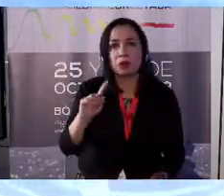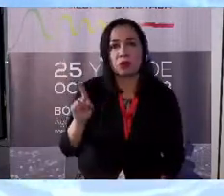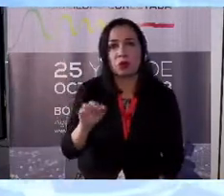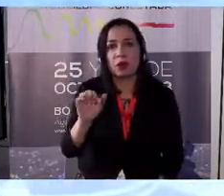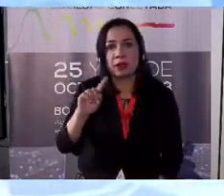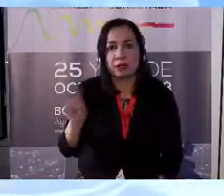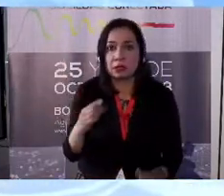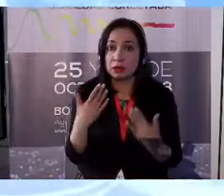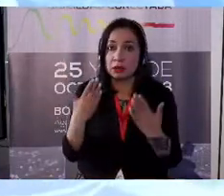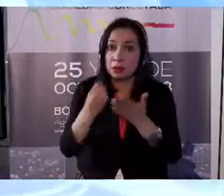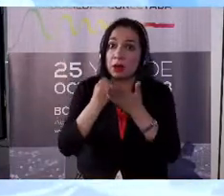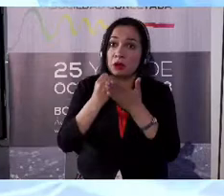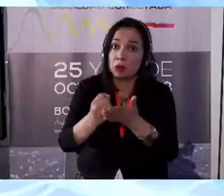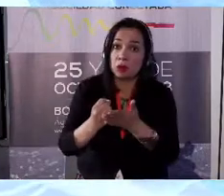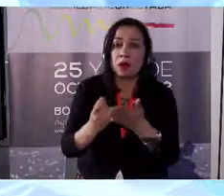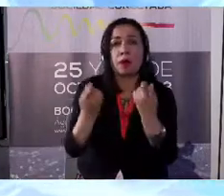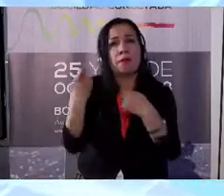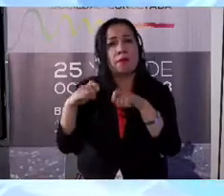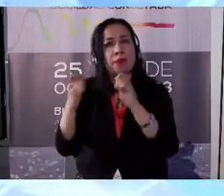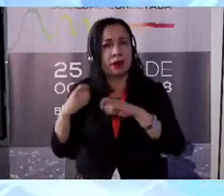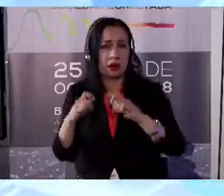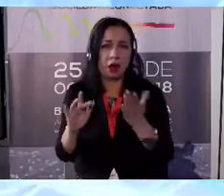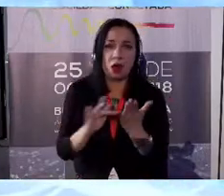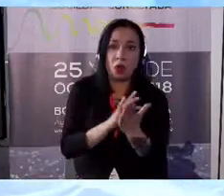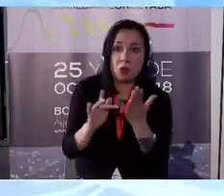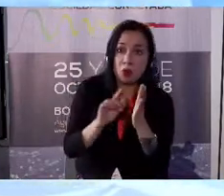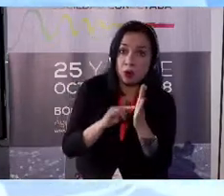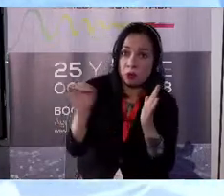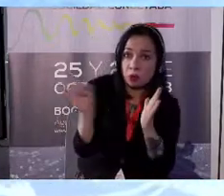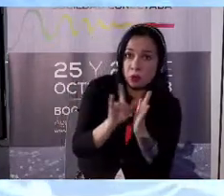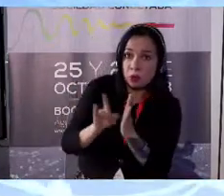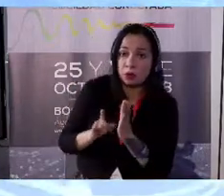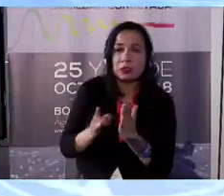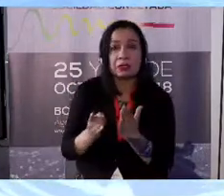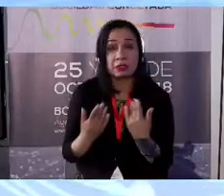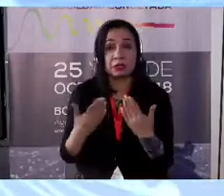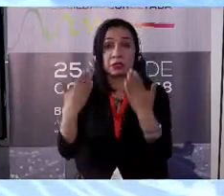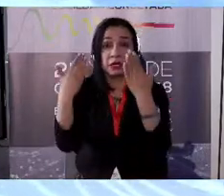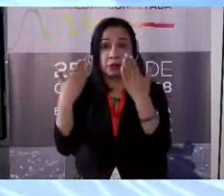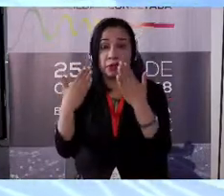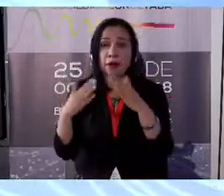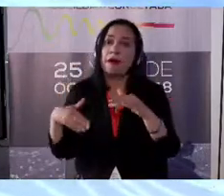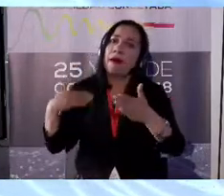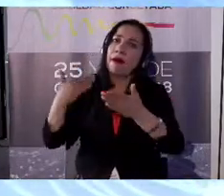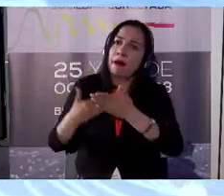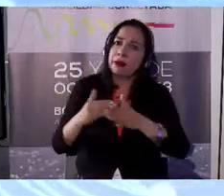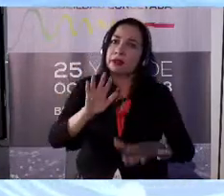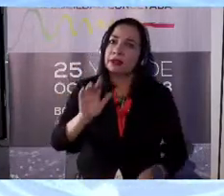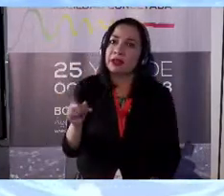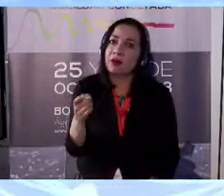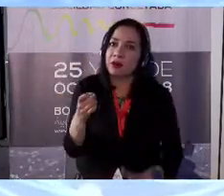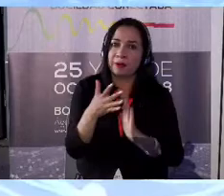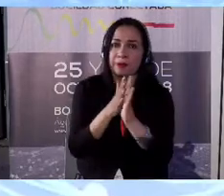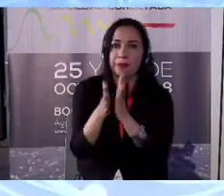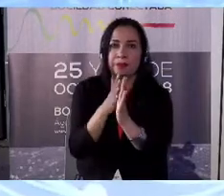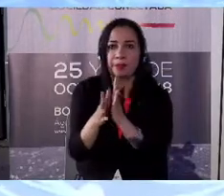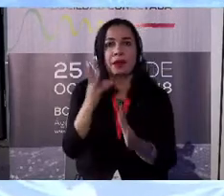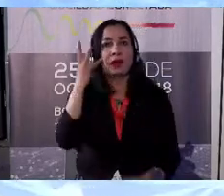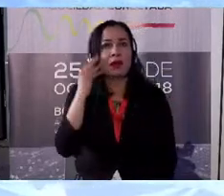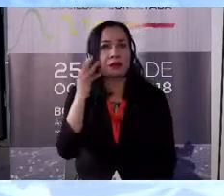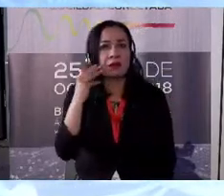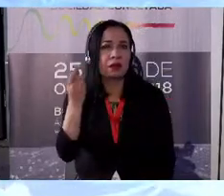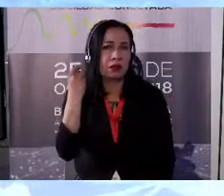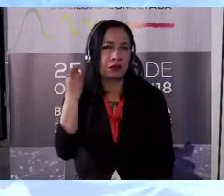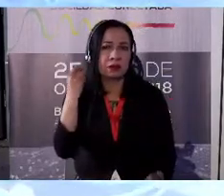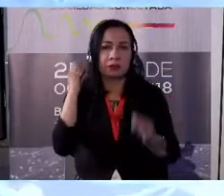móviles y finalmente llegar a 5G para contarles un poco de las experiencias recientes en